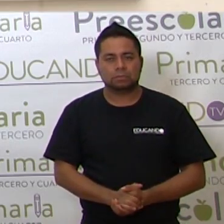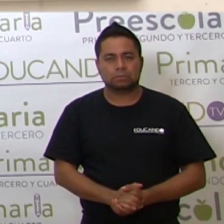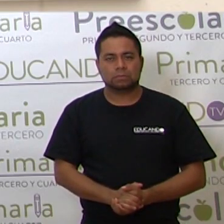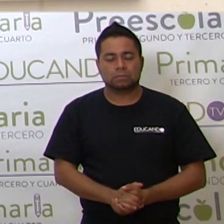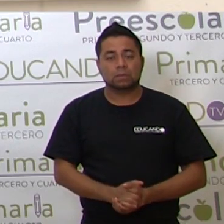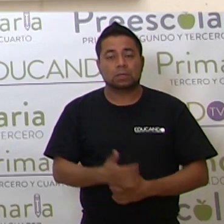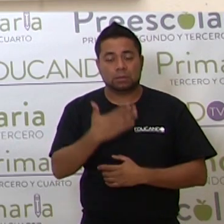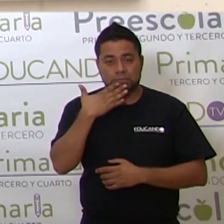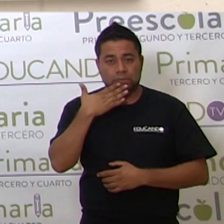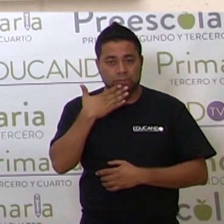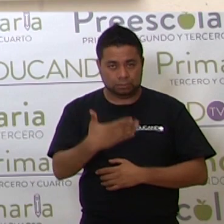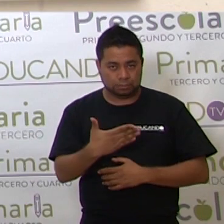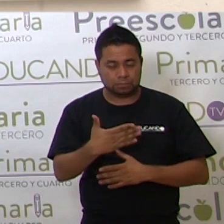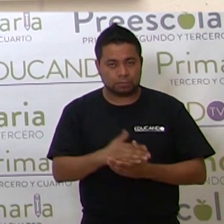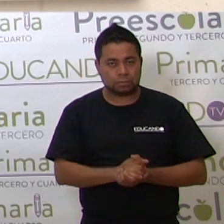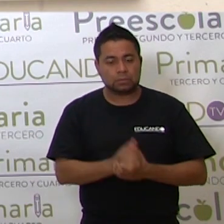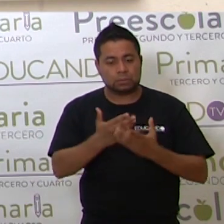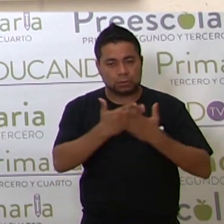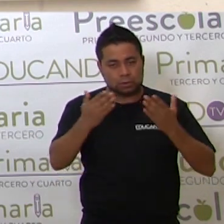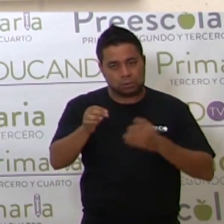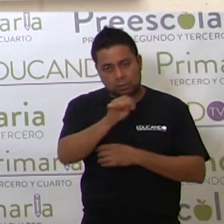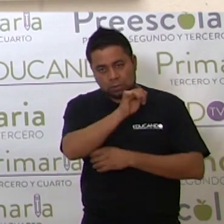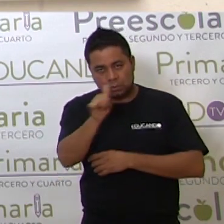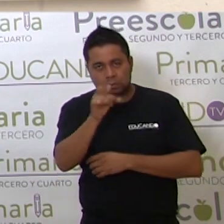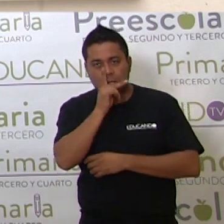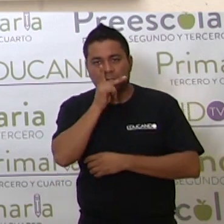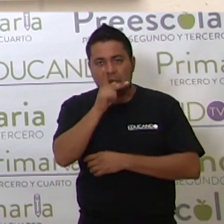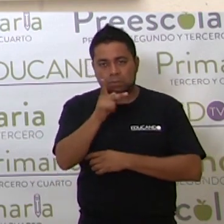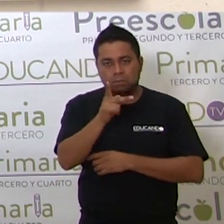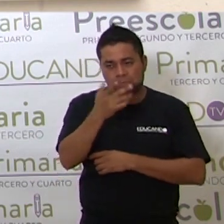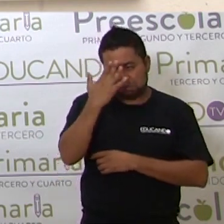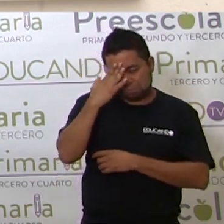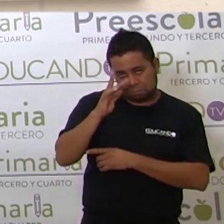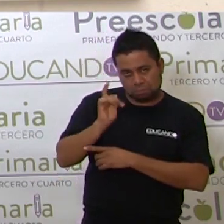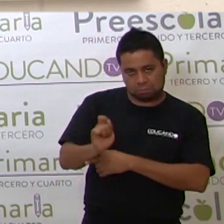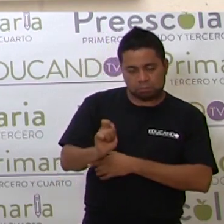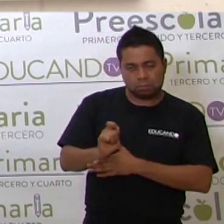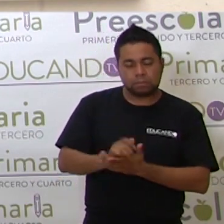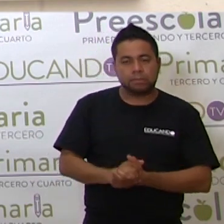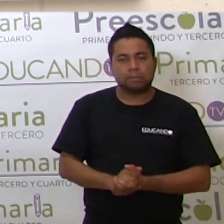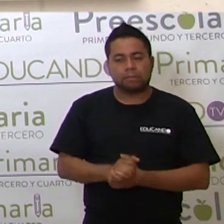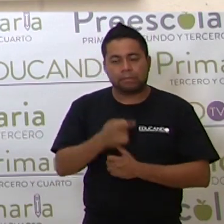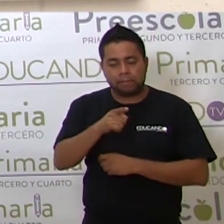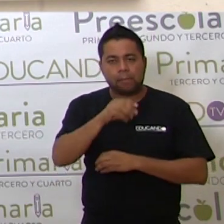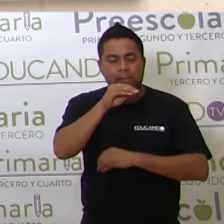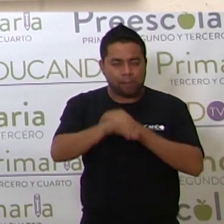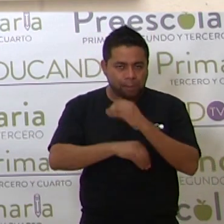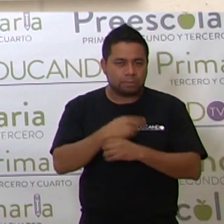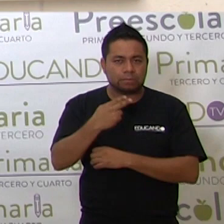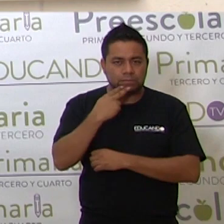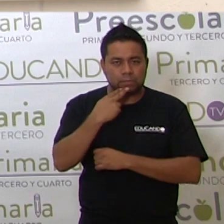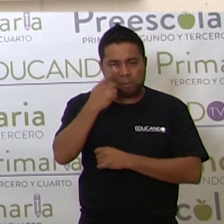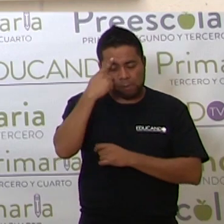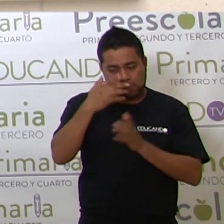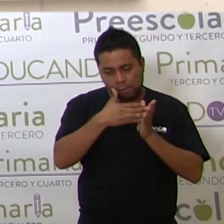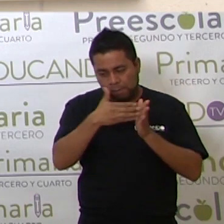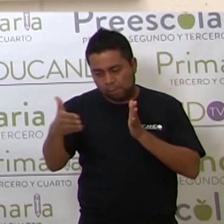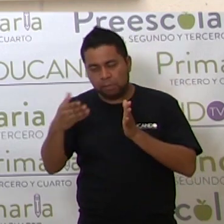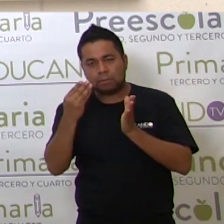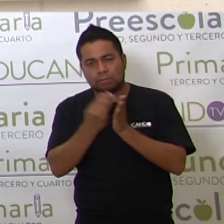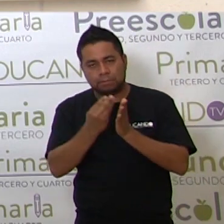vamos a ver otra palabra u otro saber previo que vamos a estar utilizando a lo largo de estas